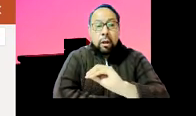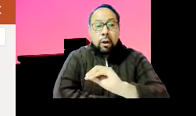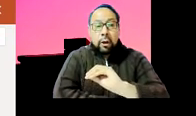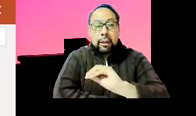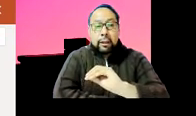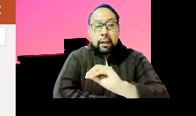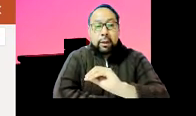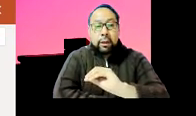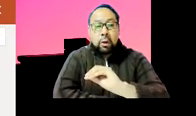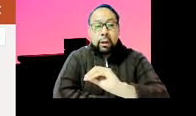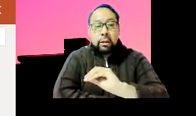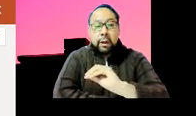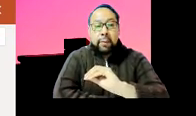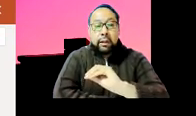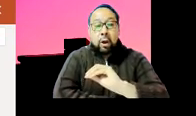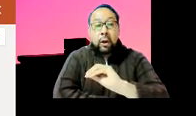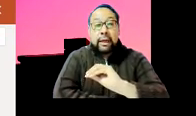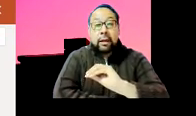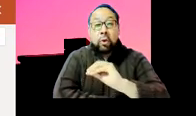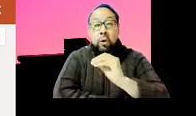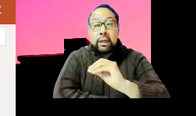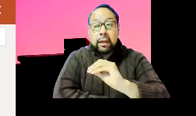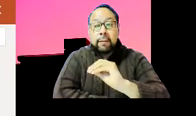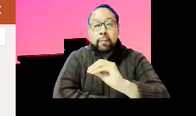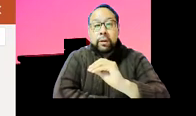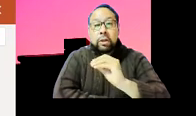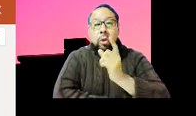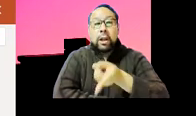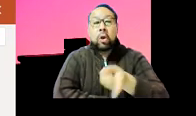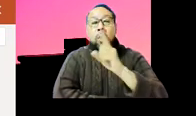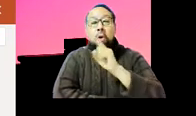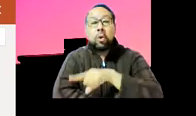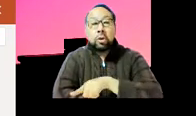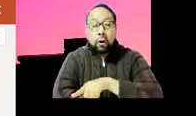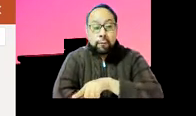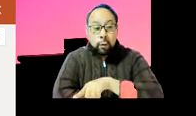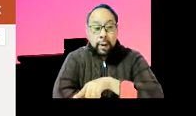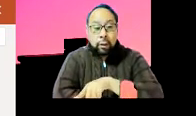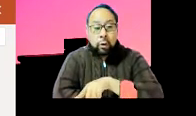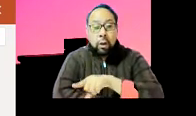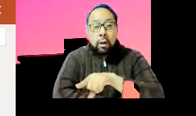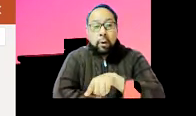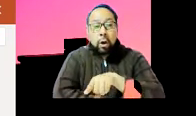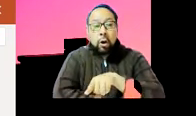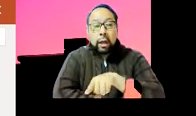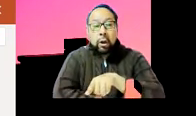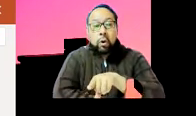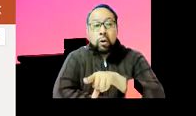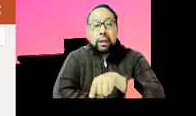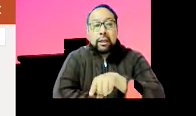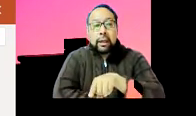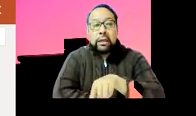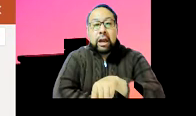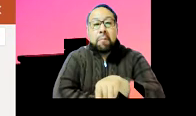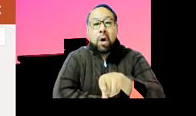casos, lo que se transmite no es simplemente lo que uno dice, sino el conjunto formado por lo que